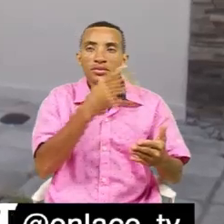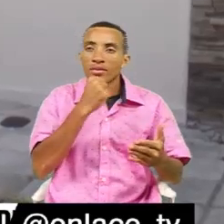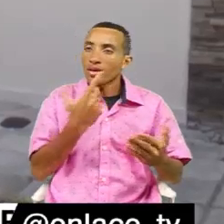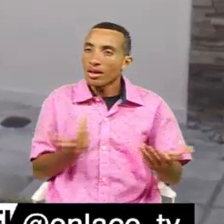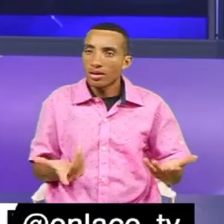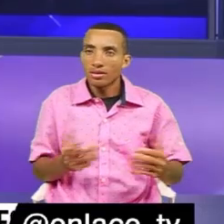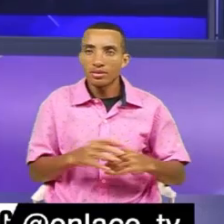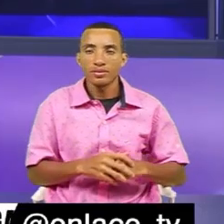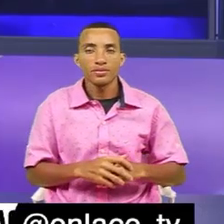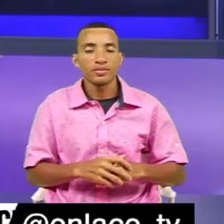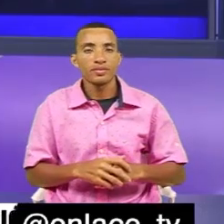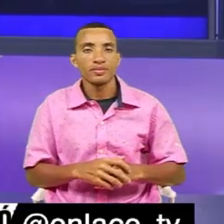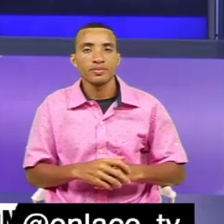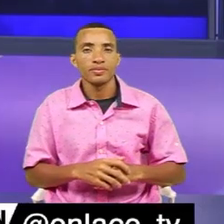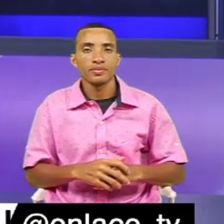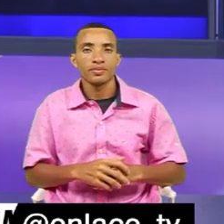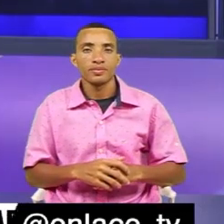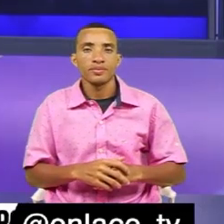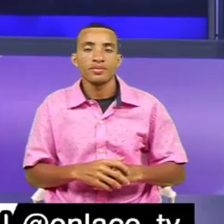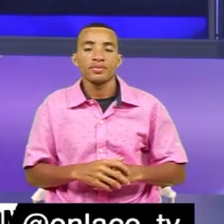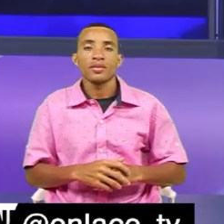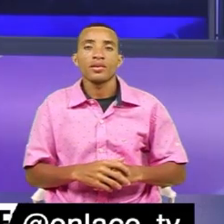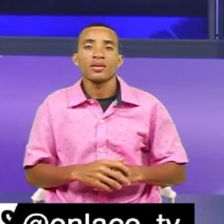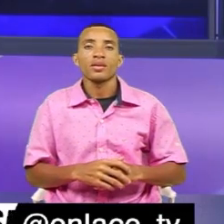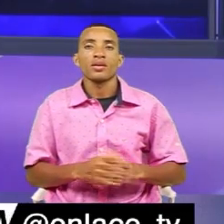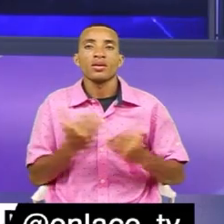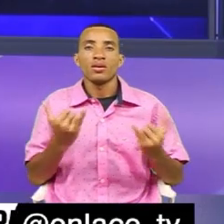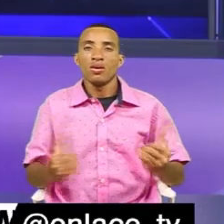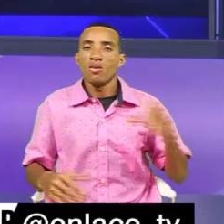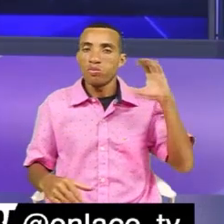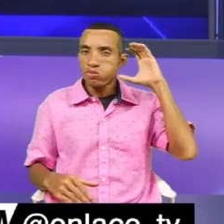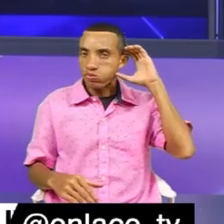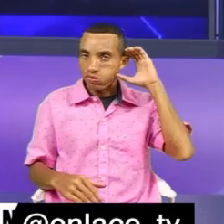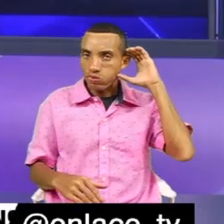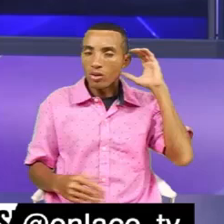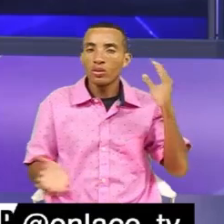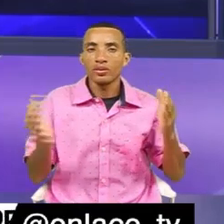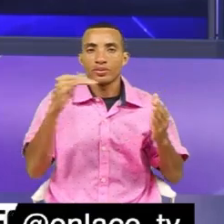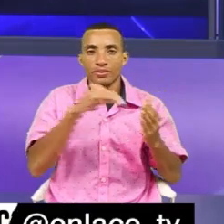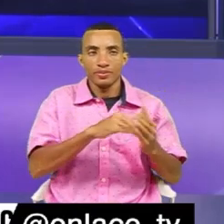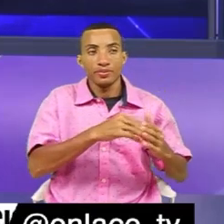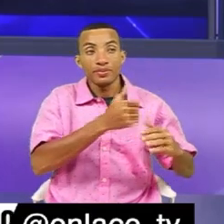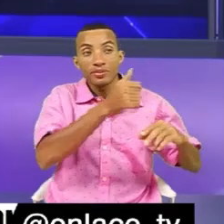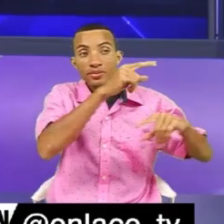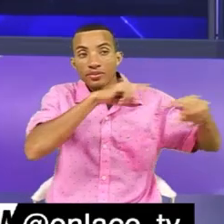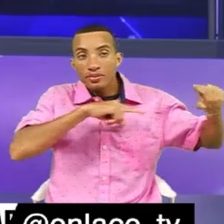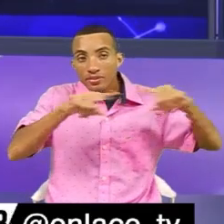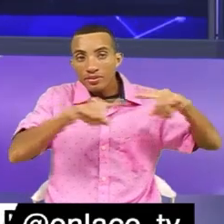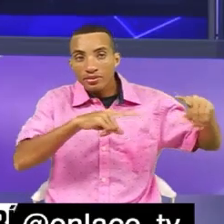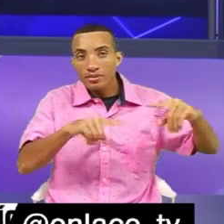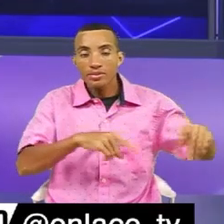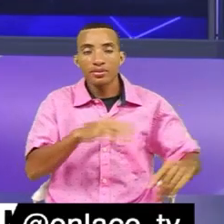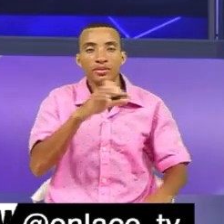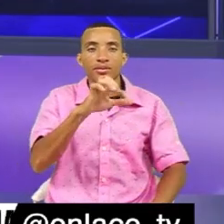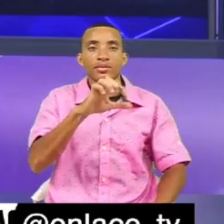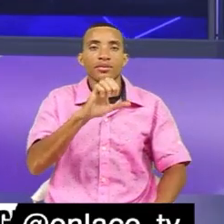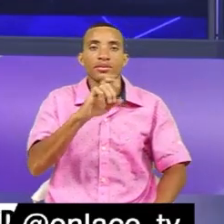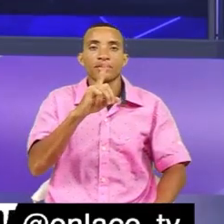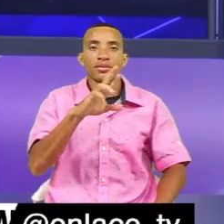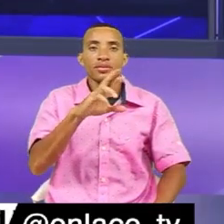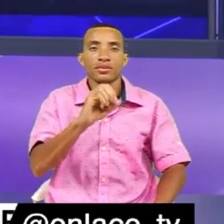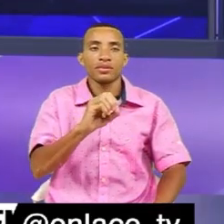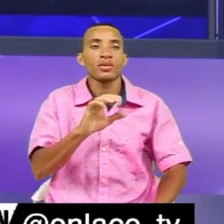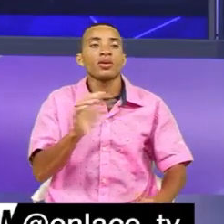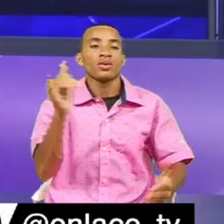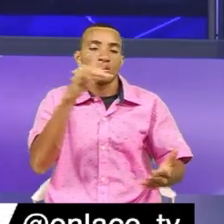posible. Y a esta hora retomamos información con nuestro director de noticias, Pedro Severiche, pues confirma la elección del alcalde de